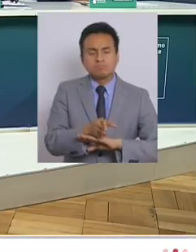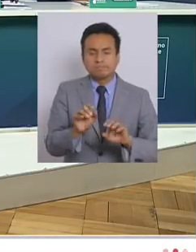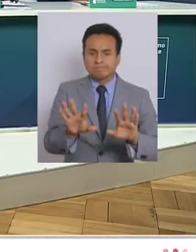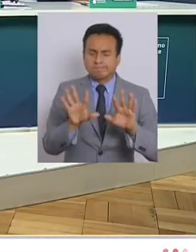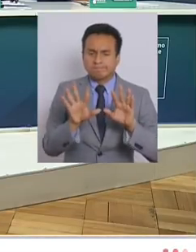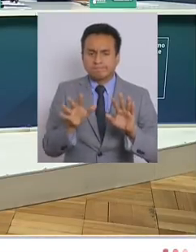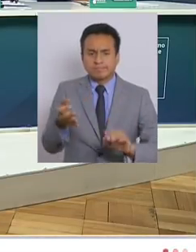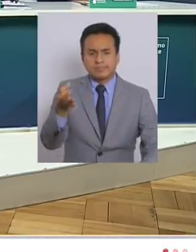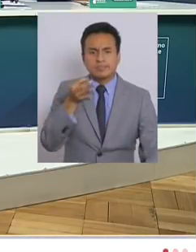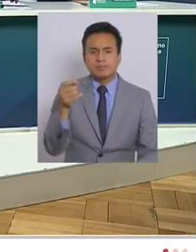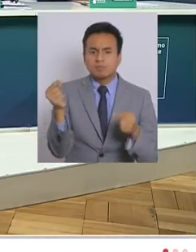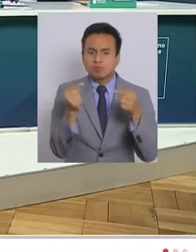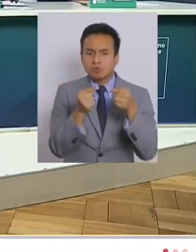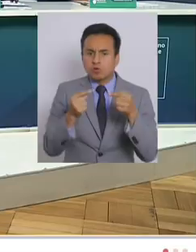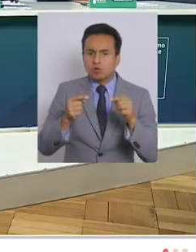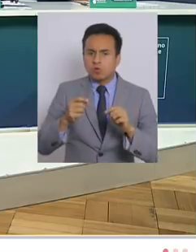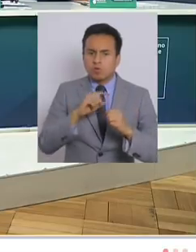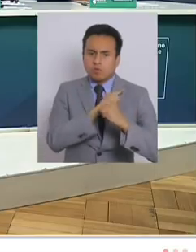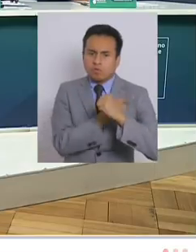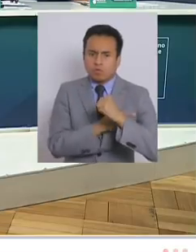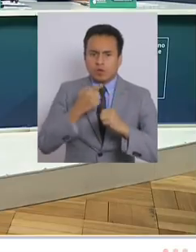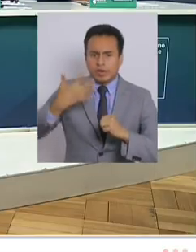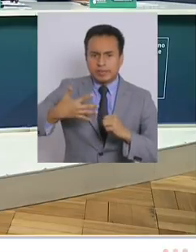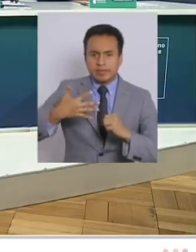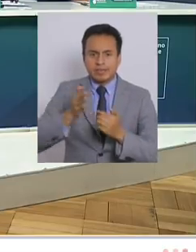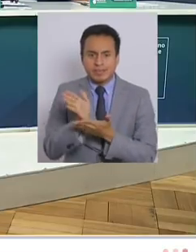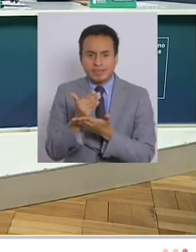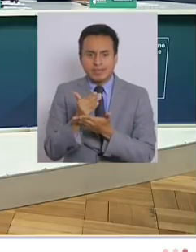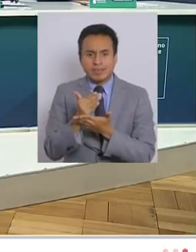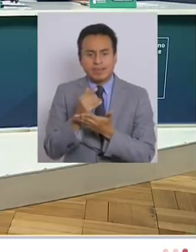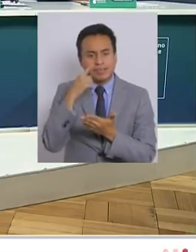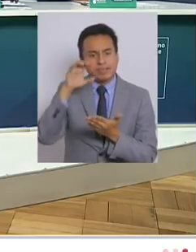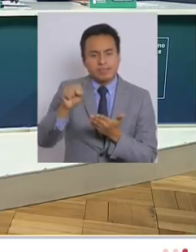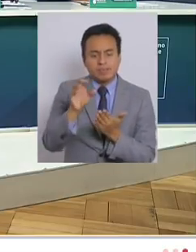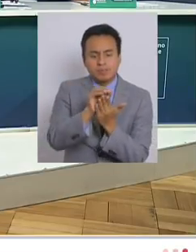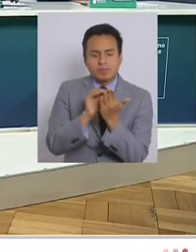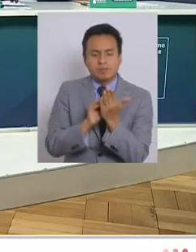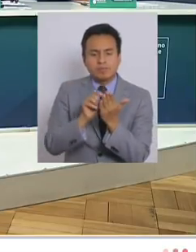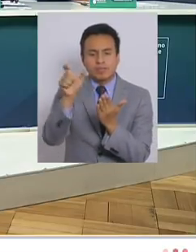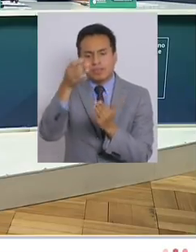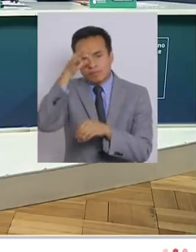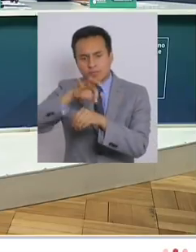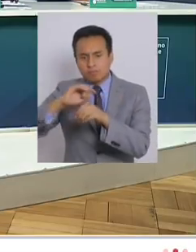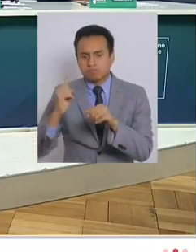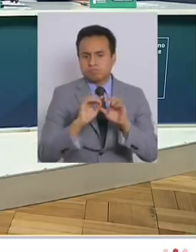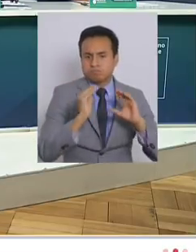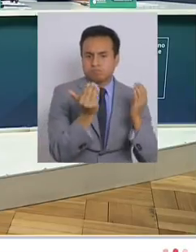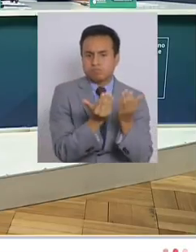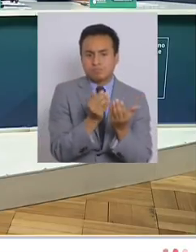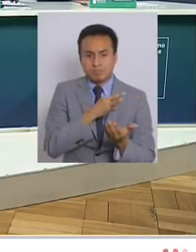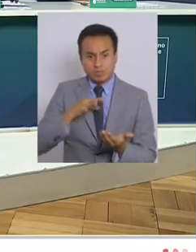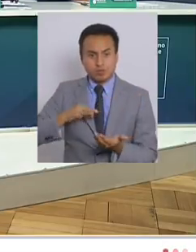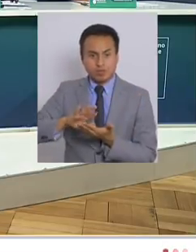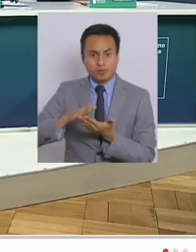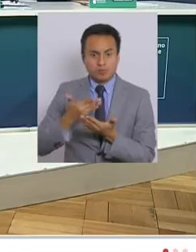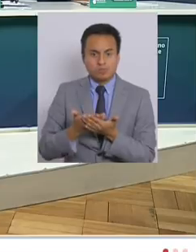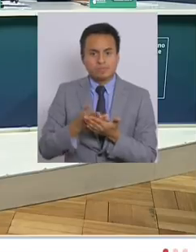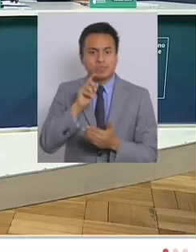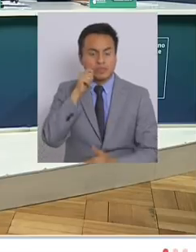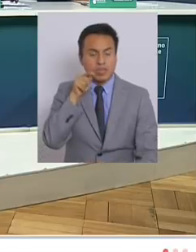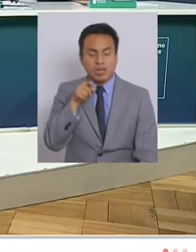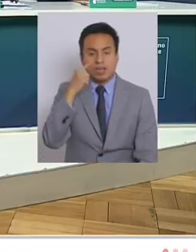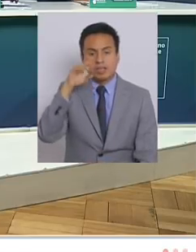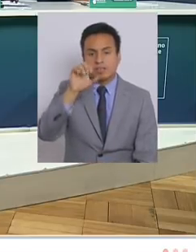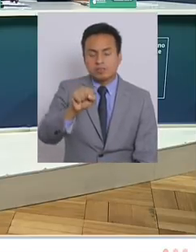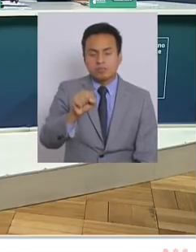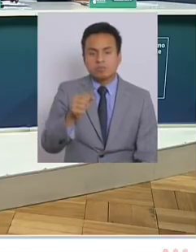en uno de los puntos fuertes que ha tenido la estrategia de testeo trazabilidad aislamiento del minsal que ha sido la